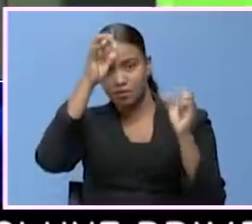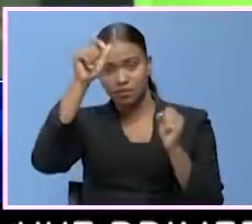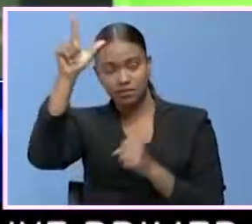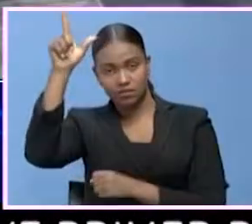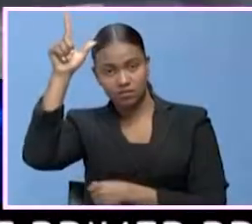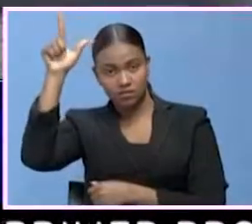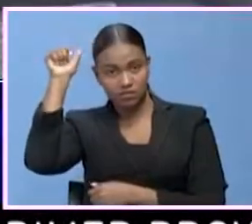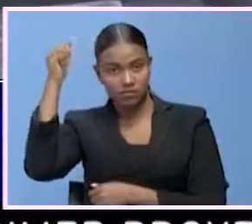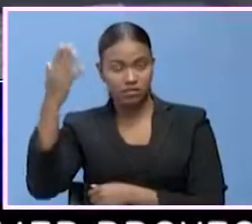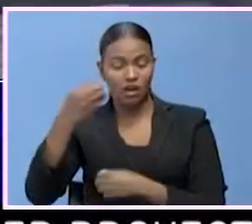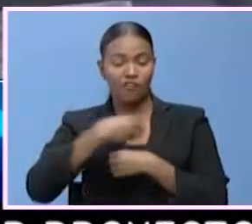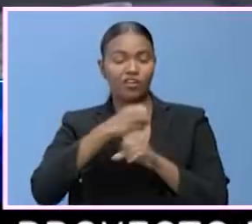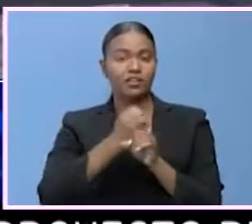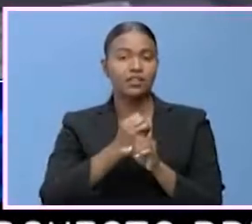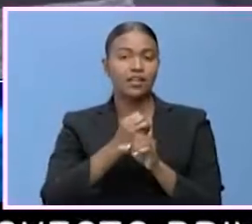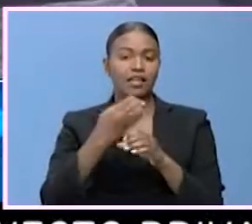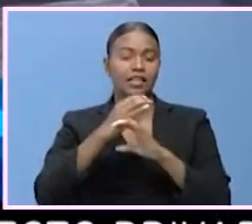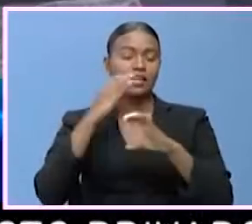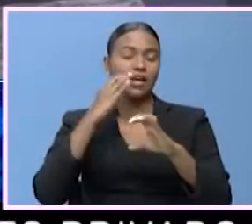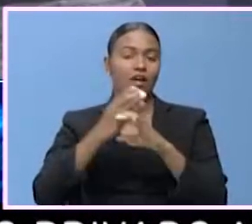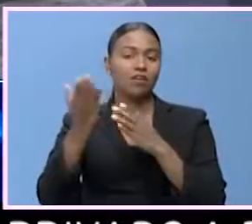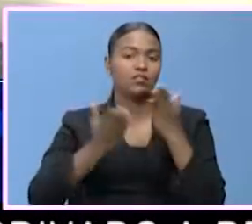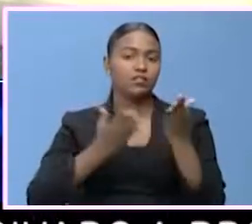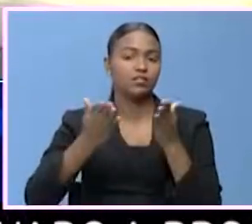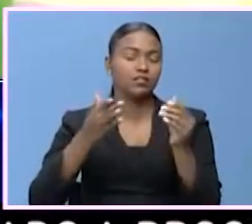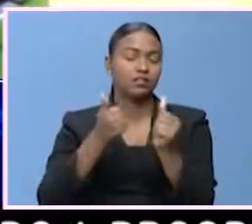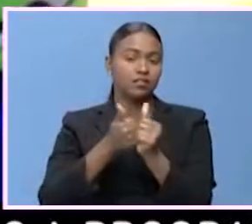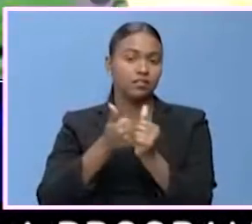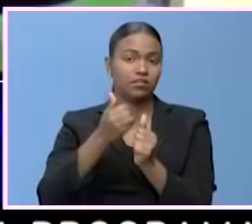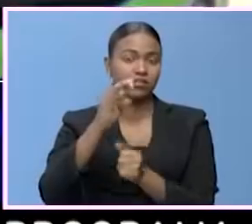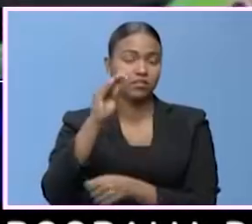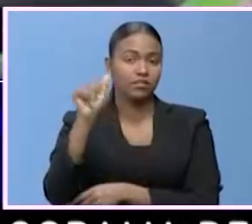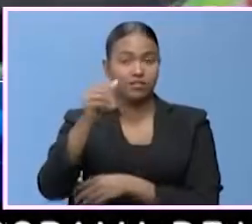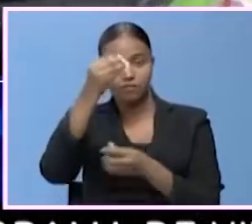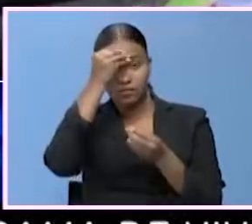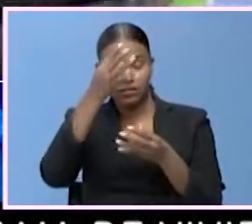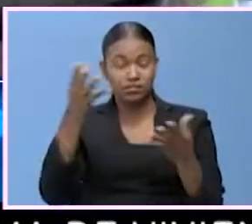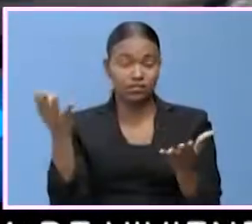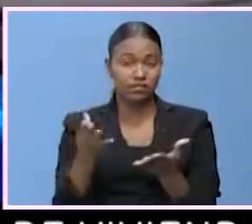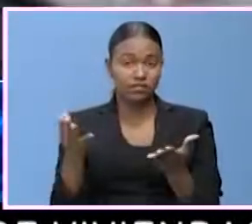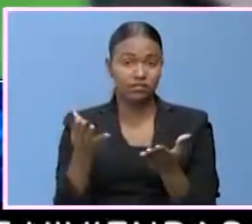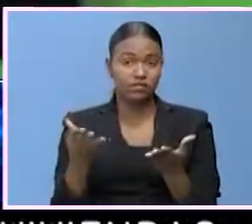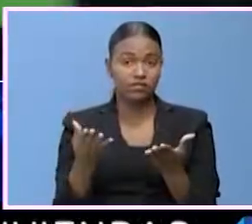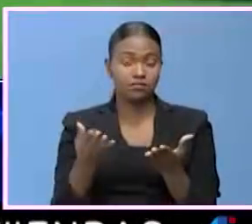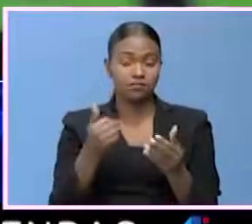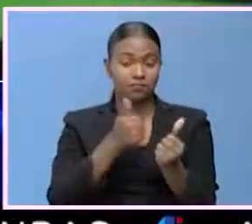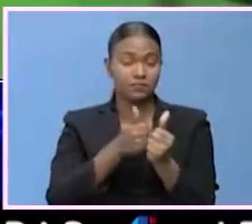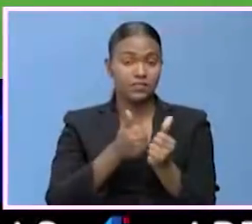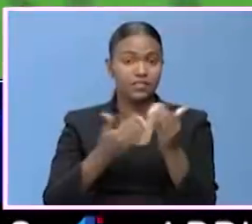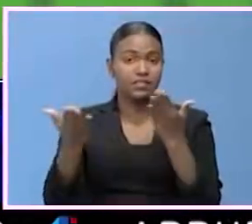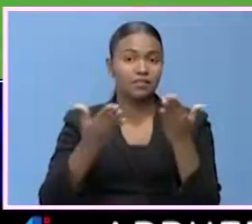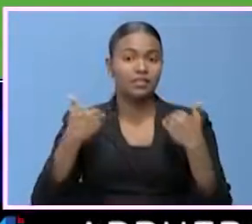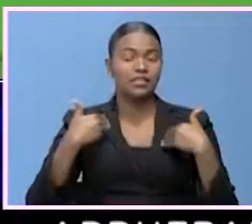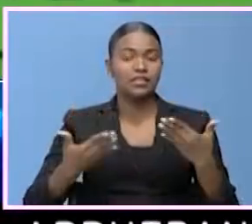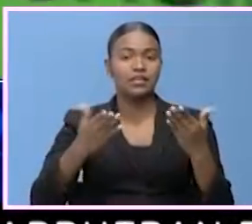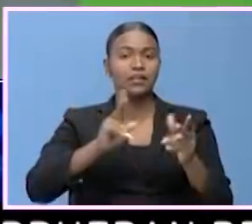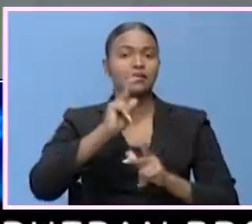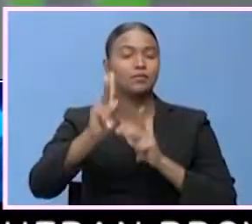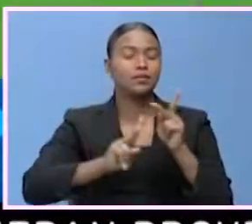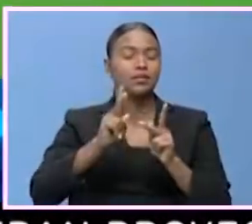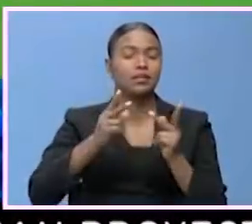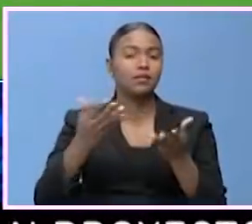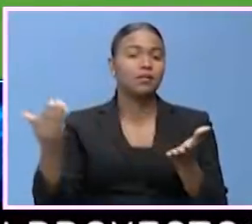Luis Abinader, la Oficina Metropolitana de Servicios de Autobuses, OMSA, informa que precisamente su servicio que ofrece a la